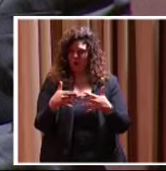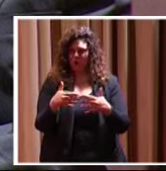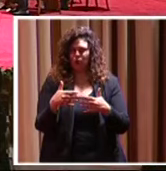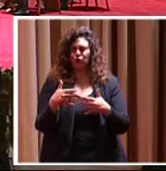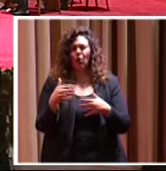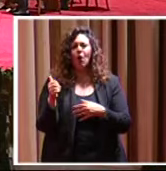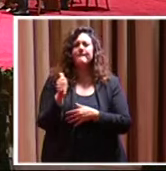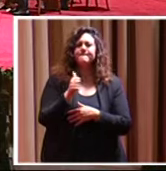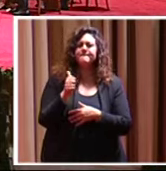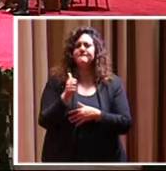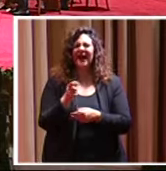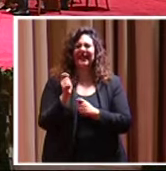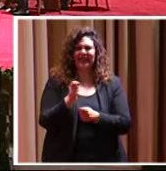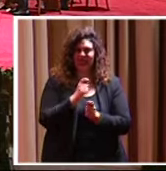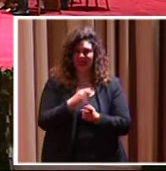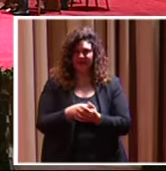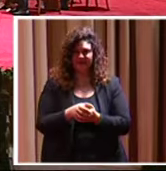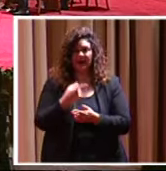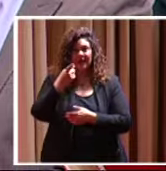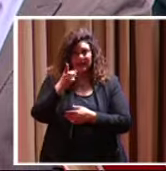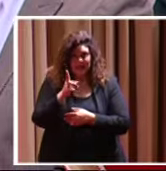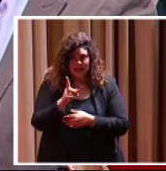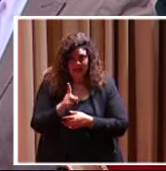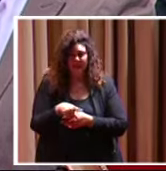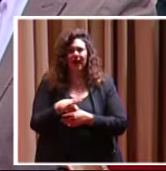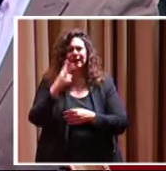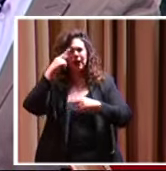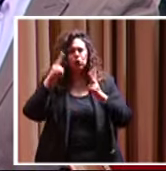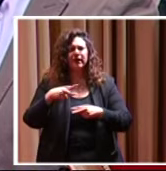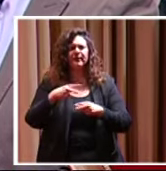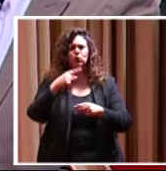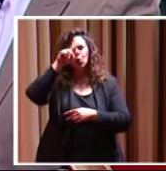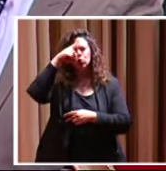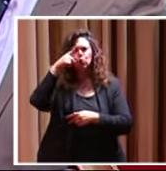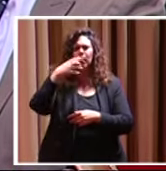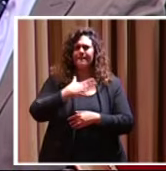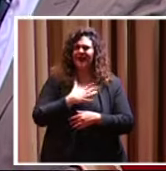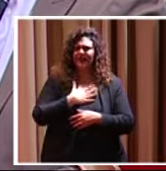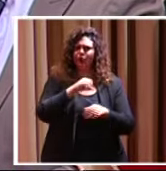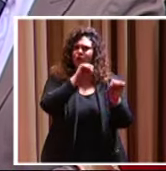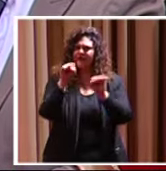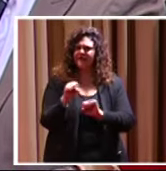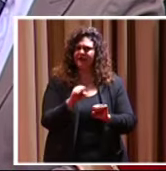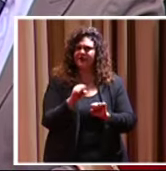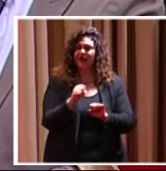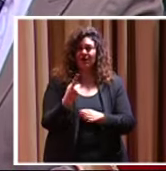penitencia. Reconocimiento a la cultura y a la defensa del patrimonio, la que se hace en la figura de una persona tan